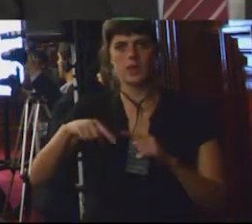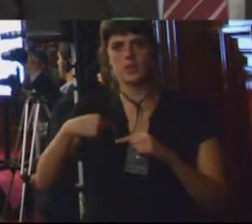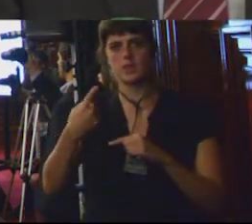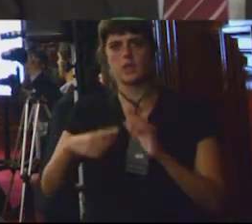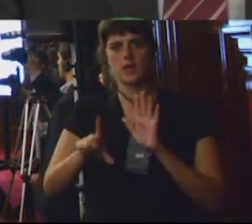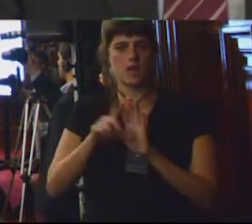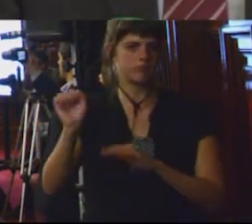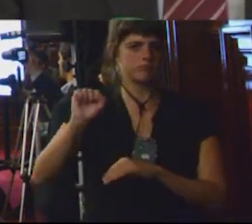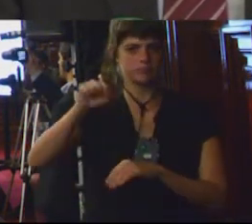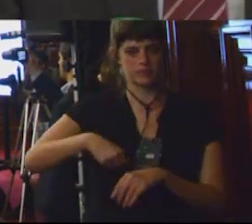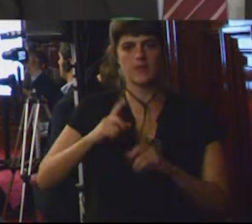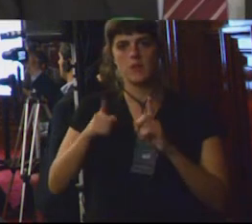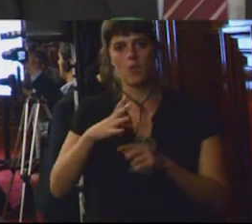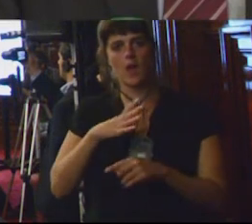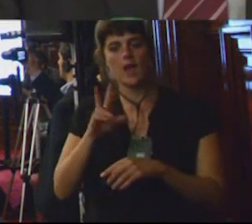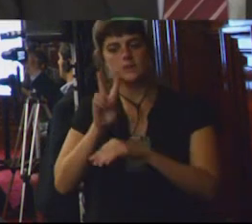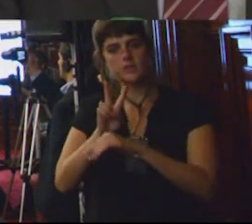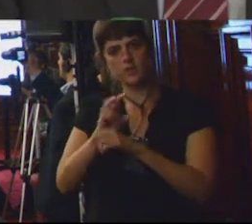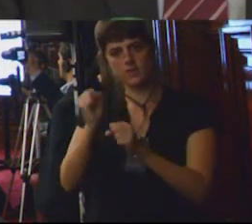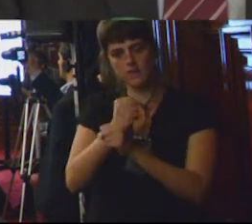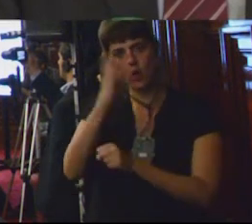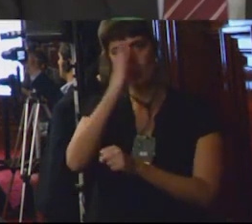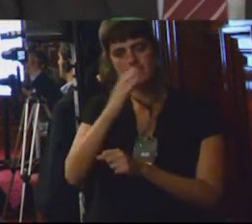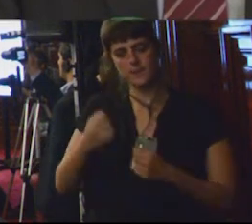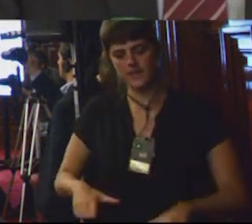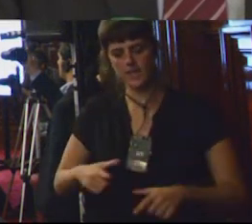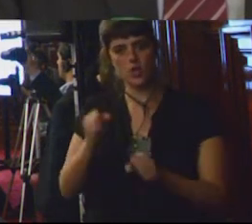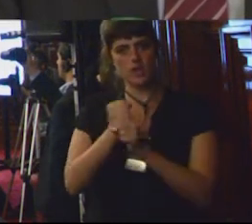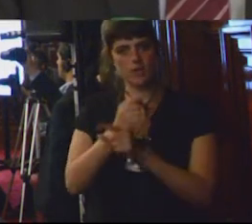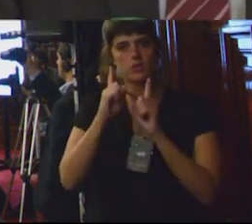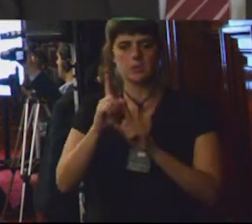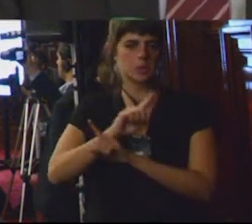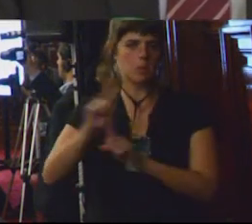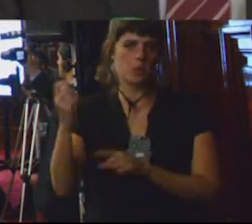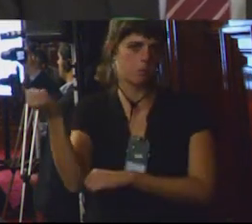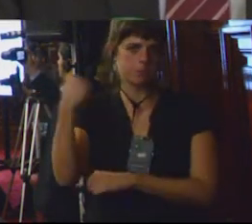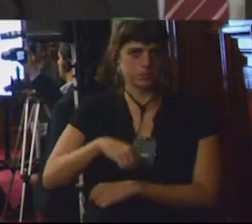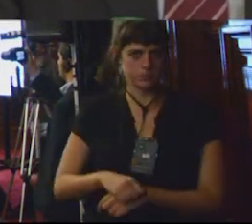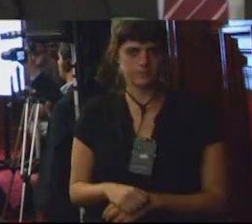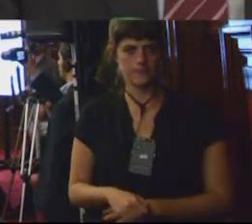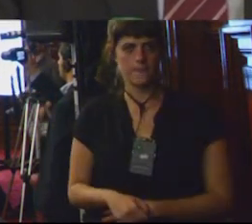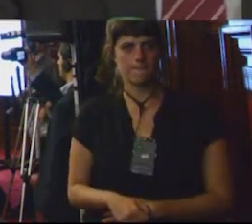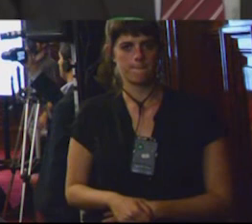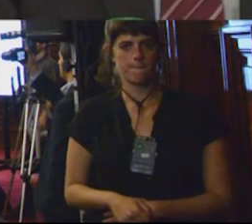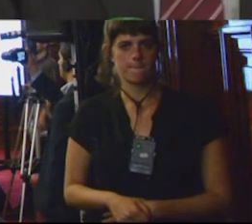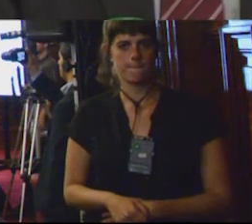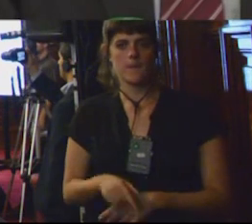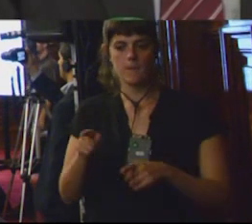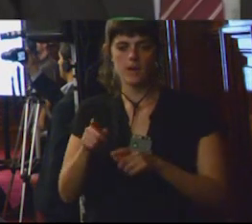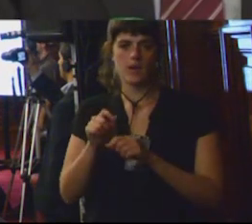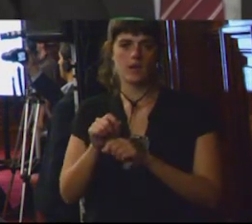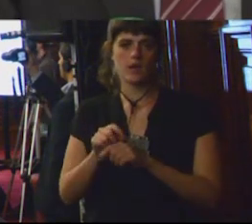de Inspección del Trabajo en Brasil del Ministerio de Trabajo que no fue escuchada para edición de la resolución. Tampoco